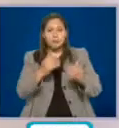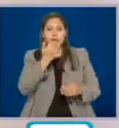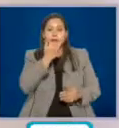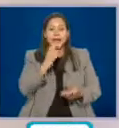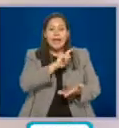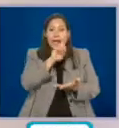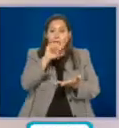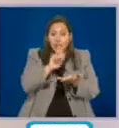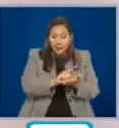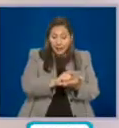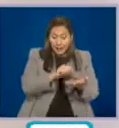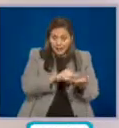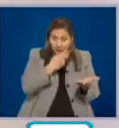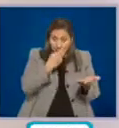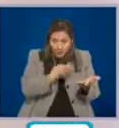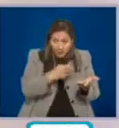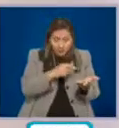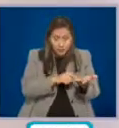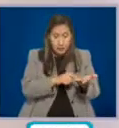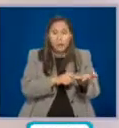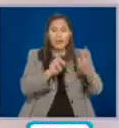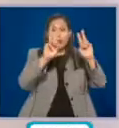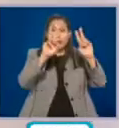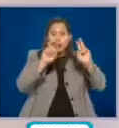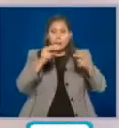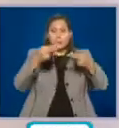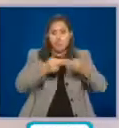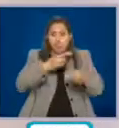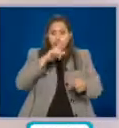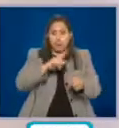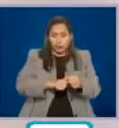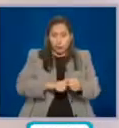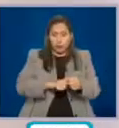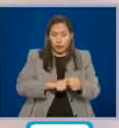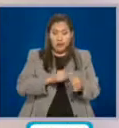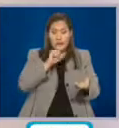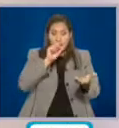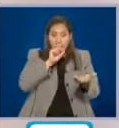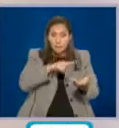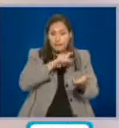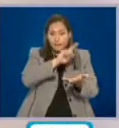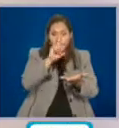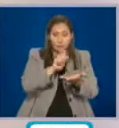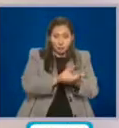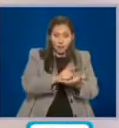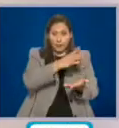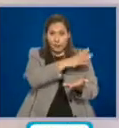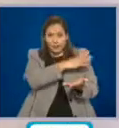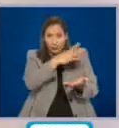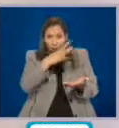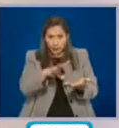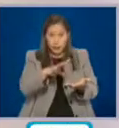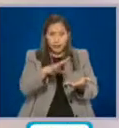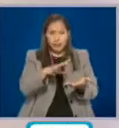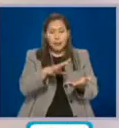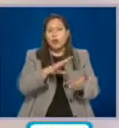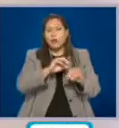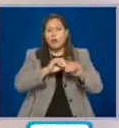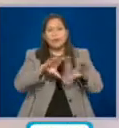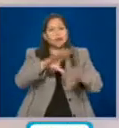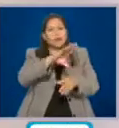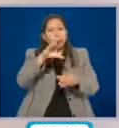ley tiene un ámbito nacional, que la misma ley general tiene esa cobertura para el